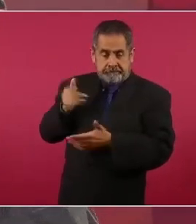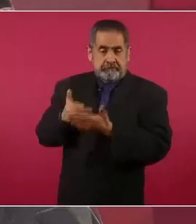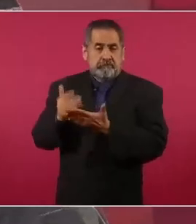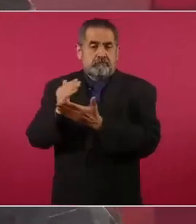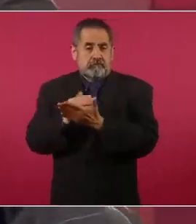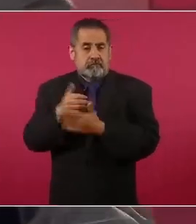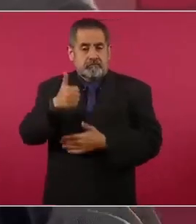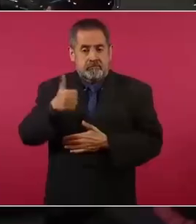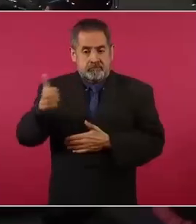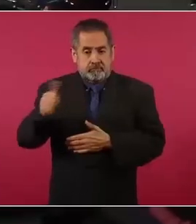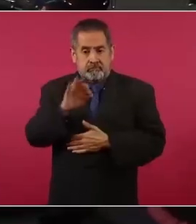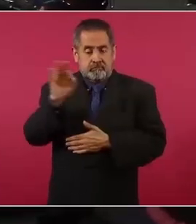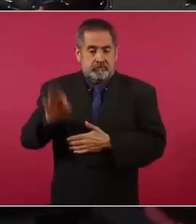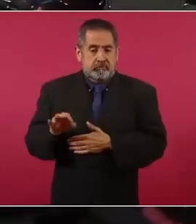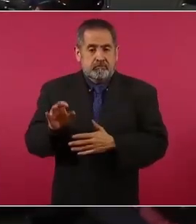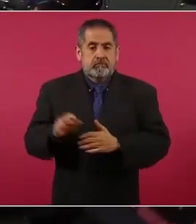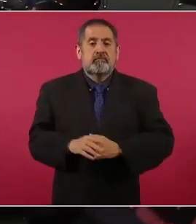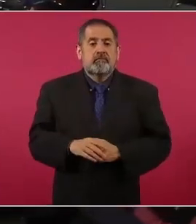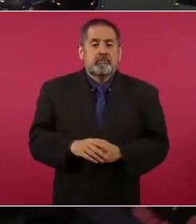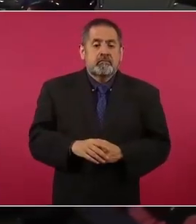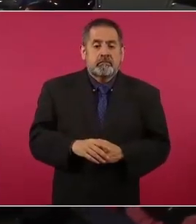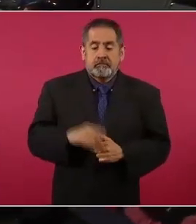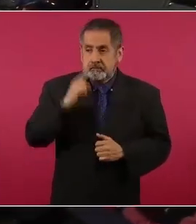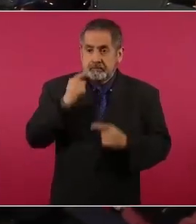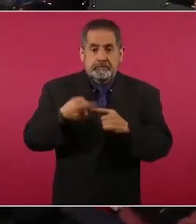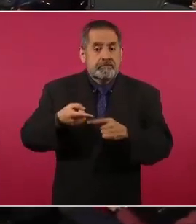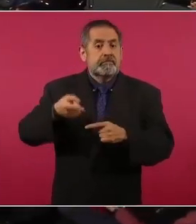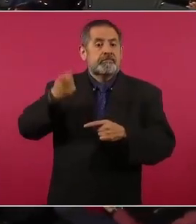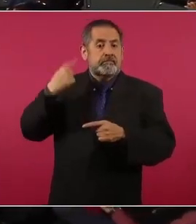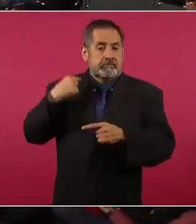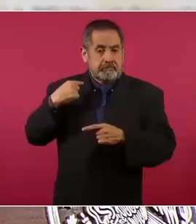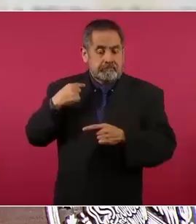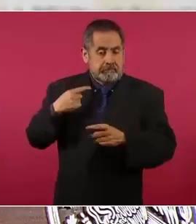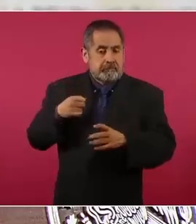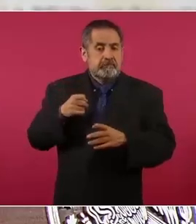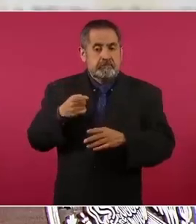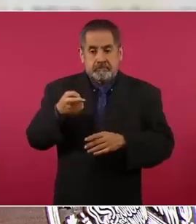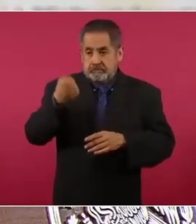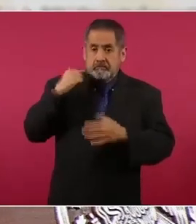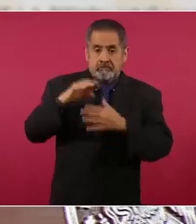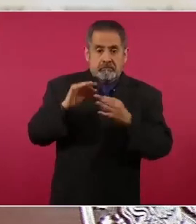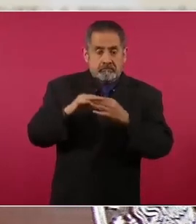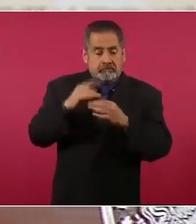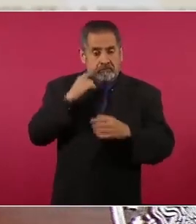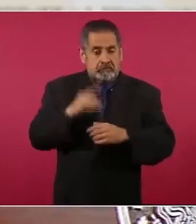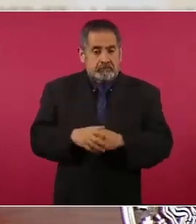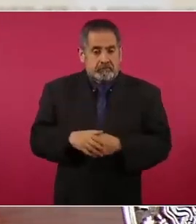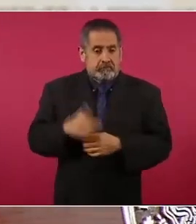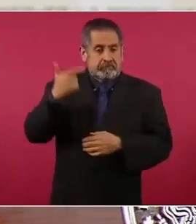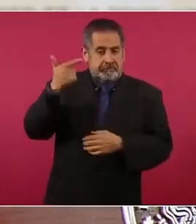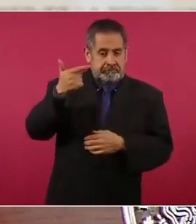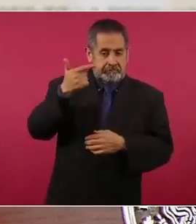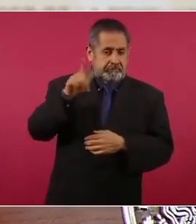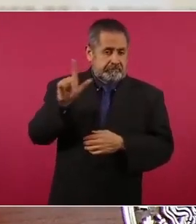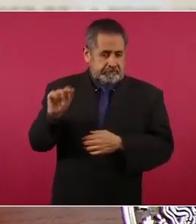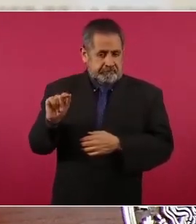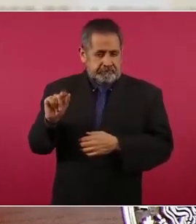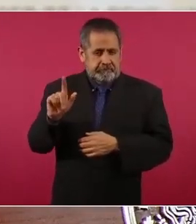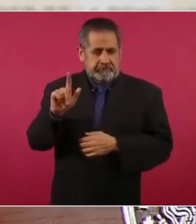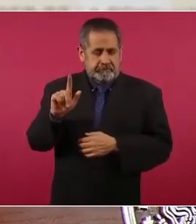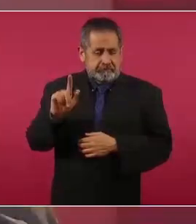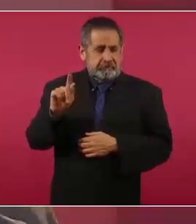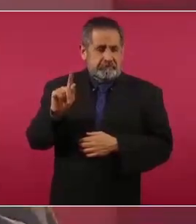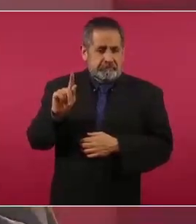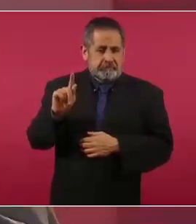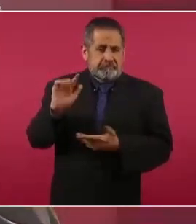No, pero en la pasada, antes de, o sea, 70 y